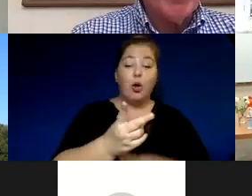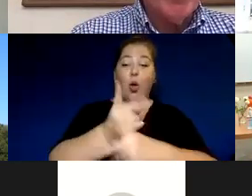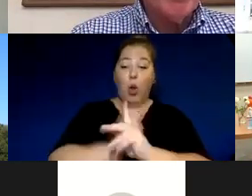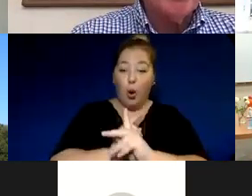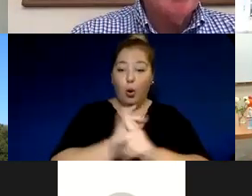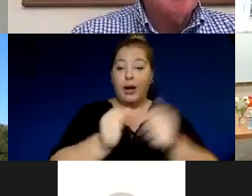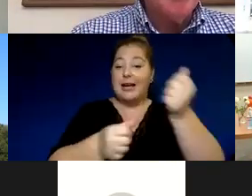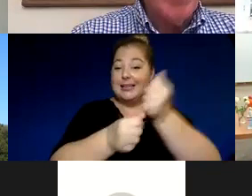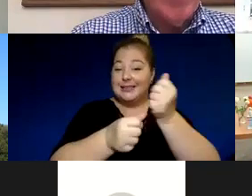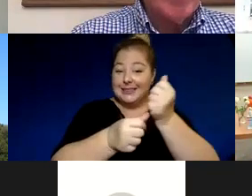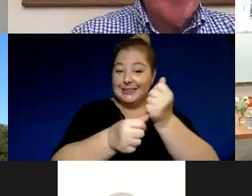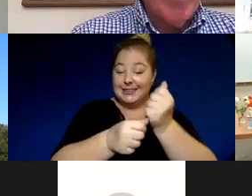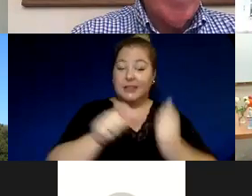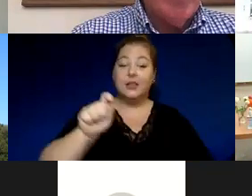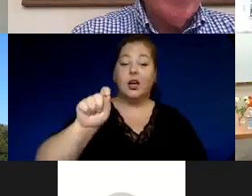disasterloanassistance.sba.gov.